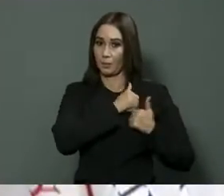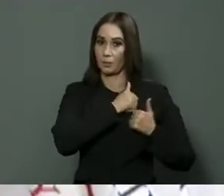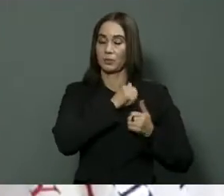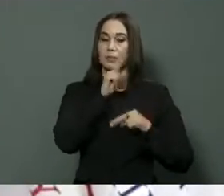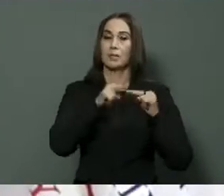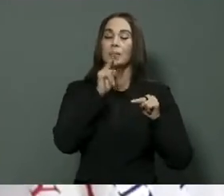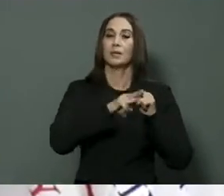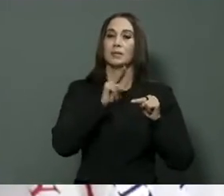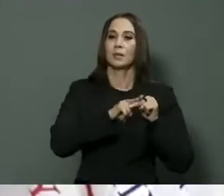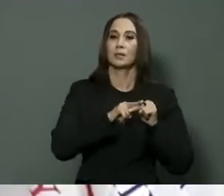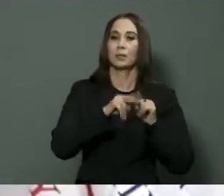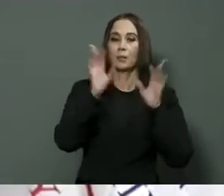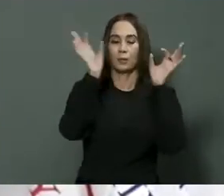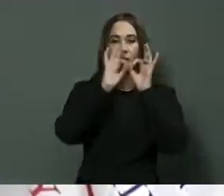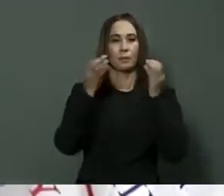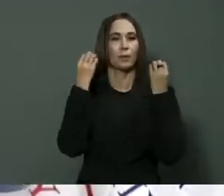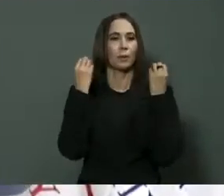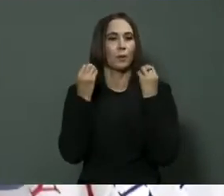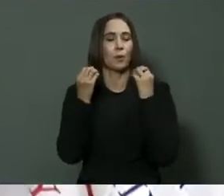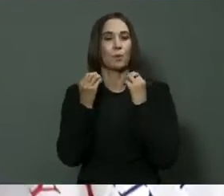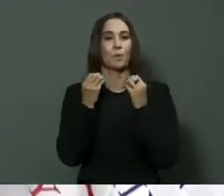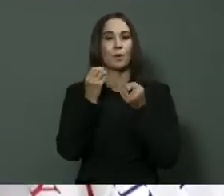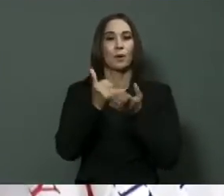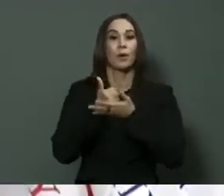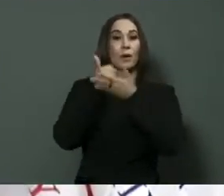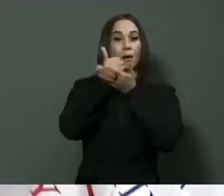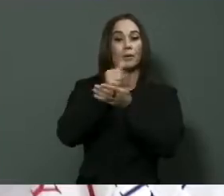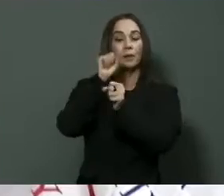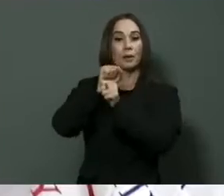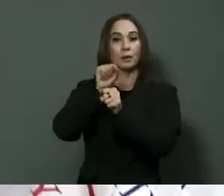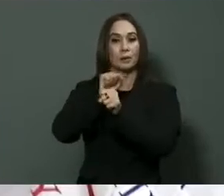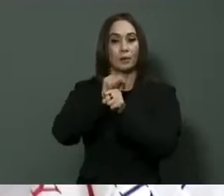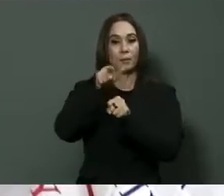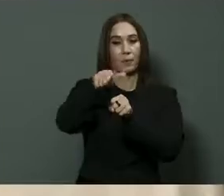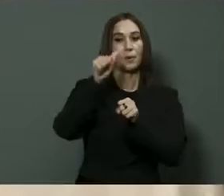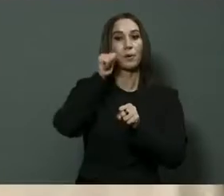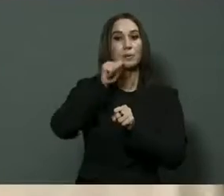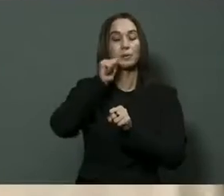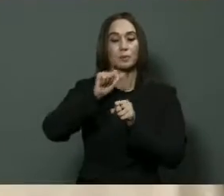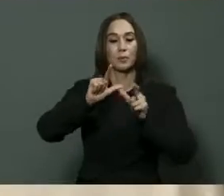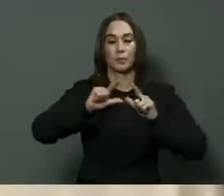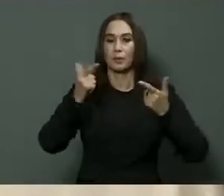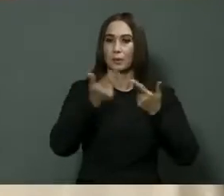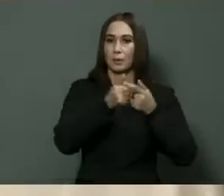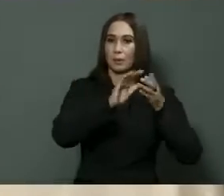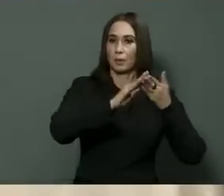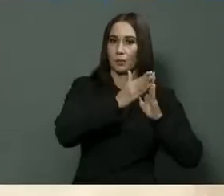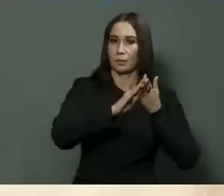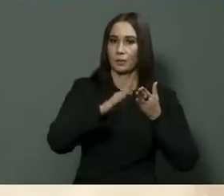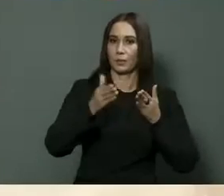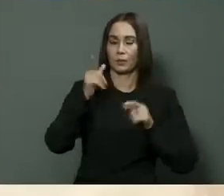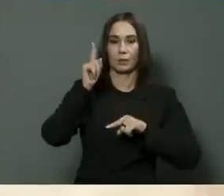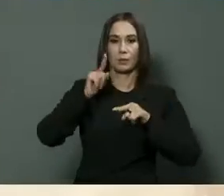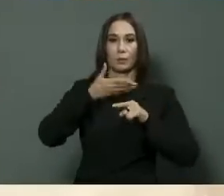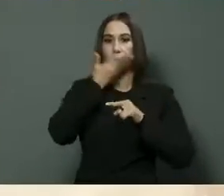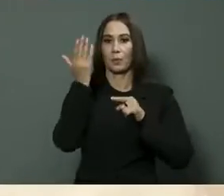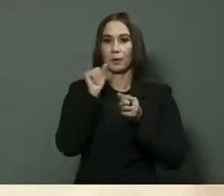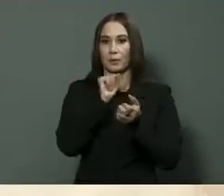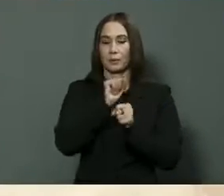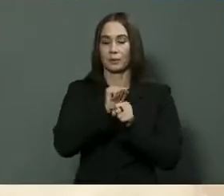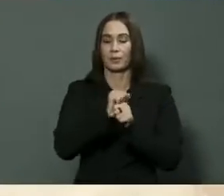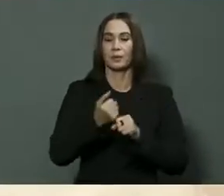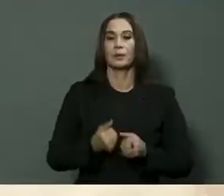Policía Nacional, una forma de cómo nosotros buscarle trabajo a esas mujeres de los barrios que no tienen la posibilidad